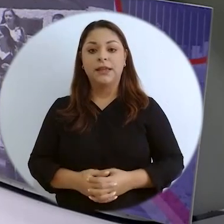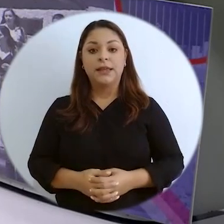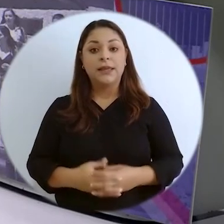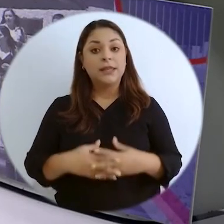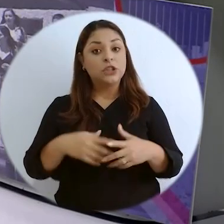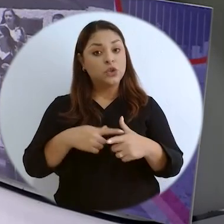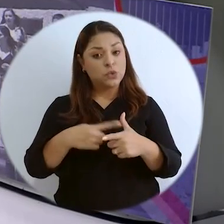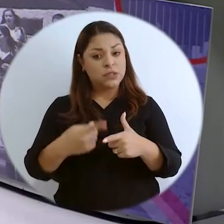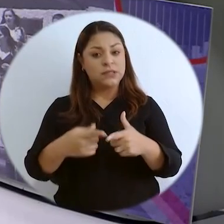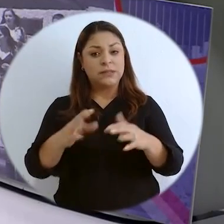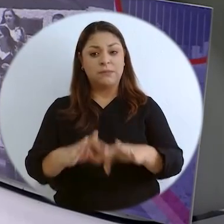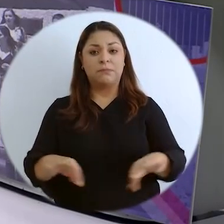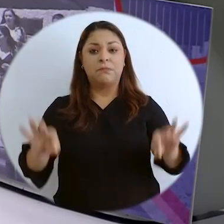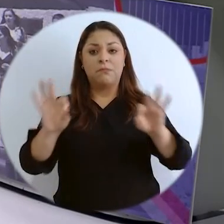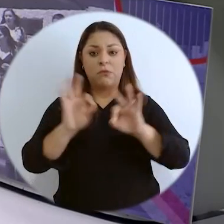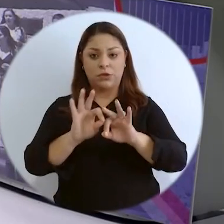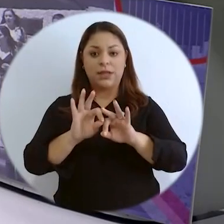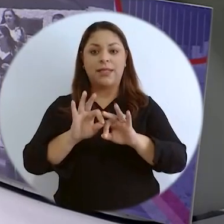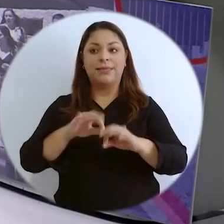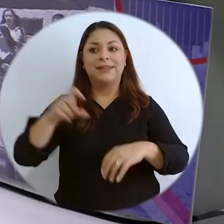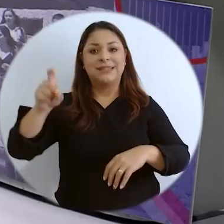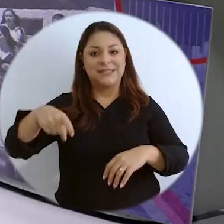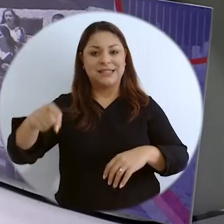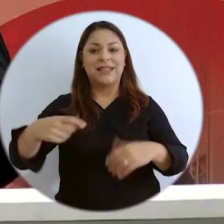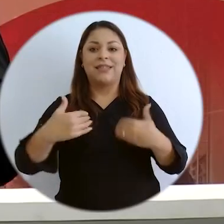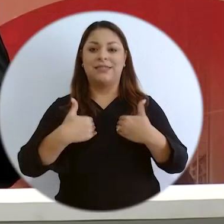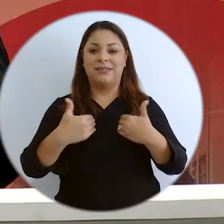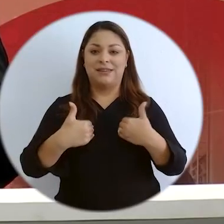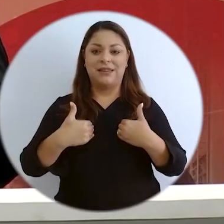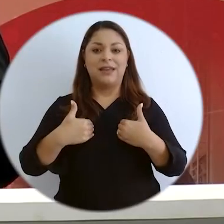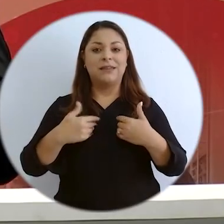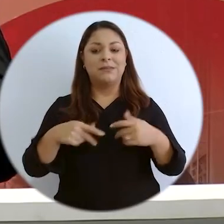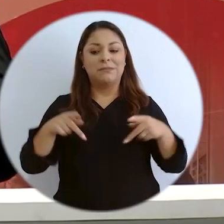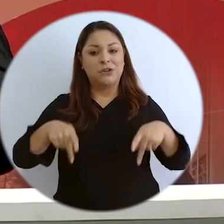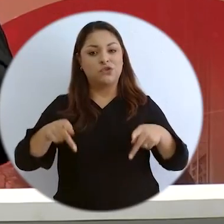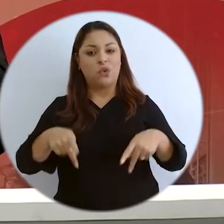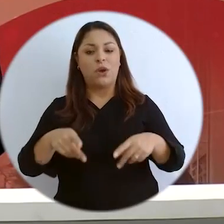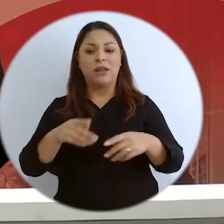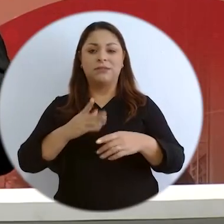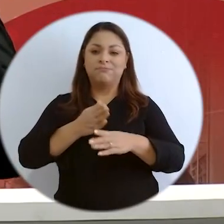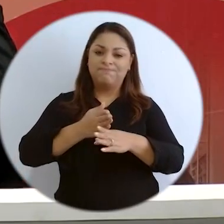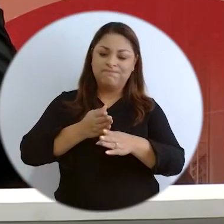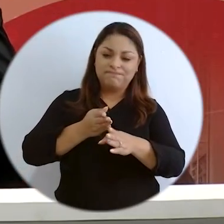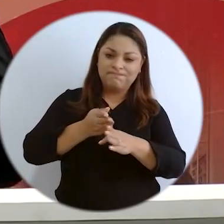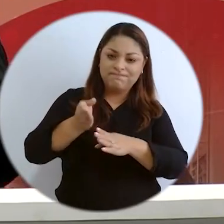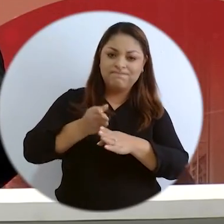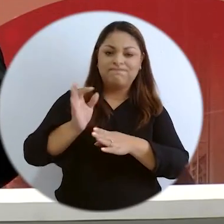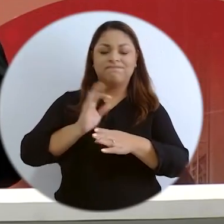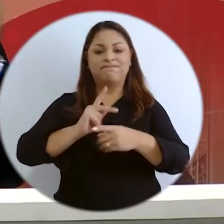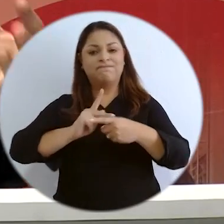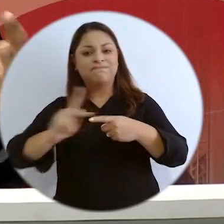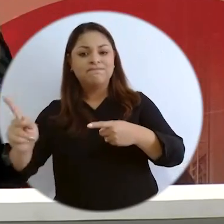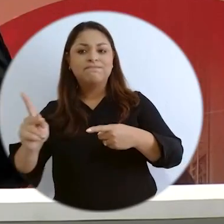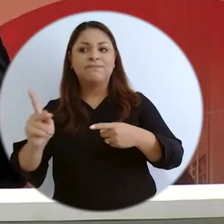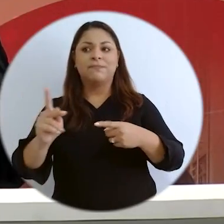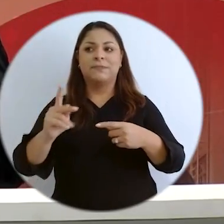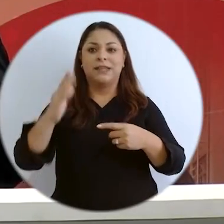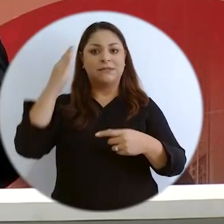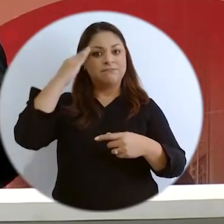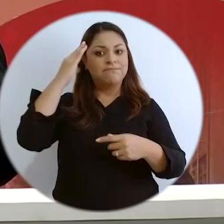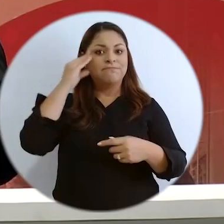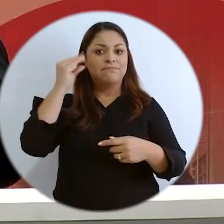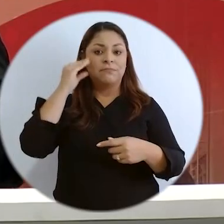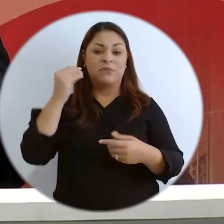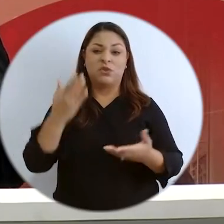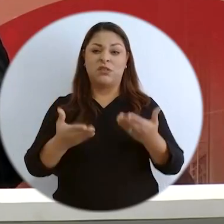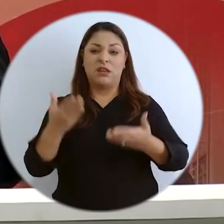Entonces, gobernar requiere tener gente preparada, gobernar requiere tener cierto conocimiento incluso de la normativa y la gestión pública